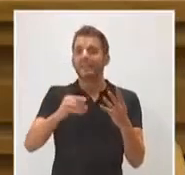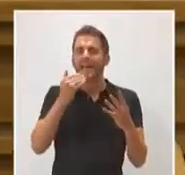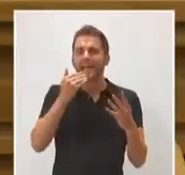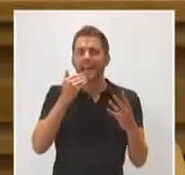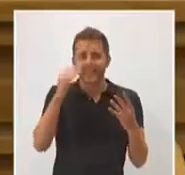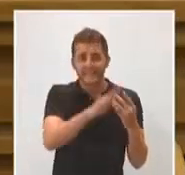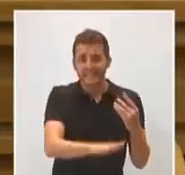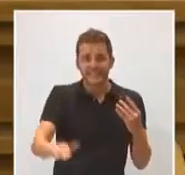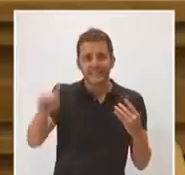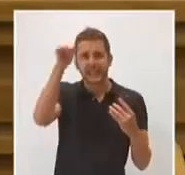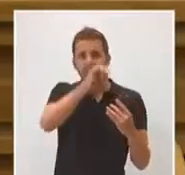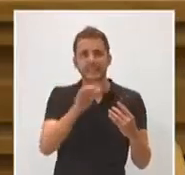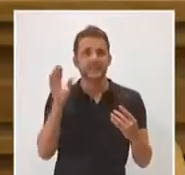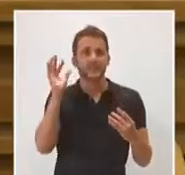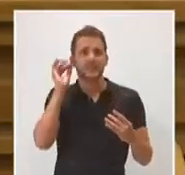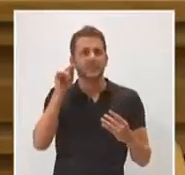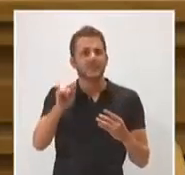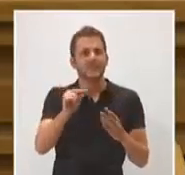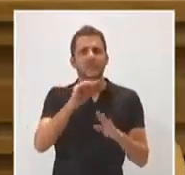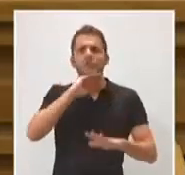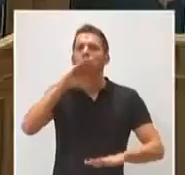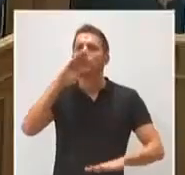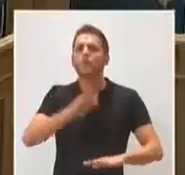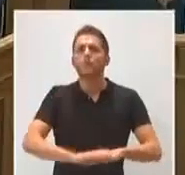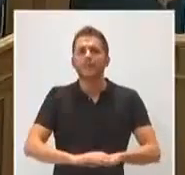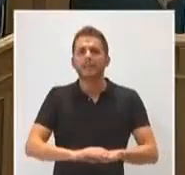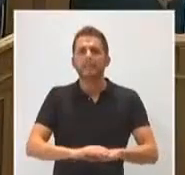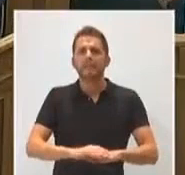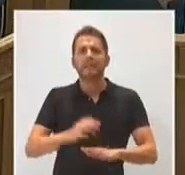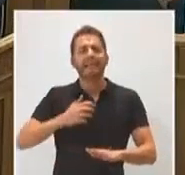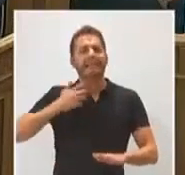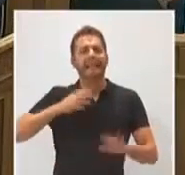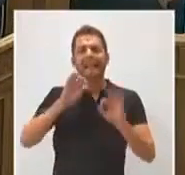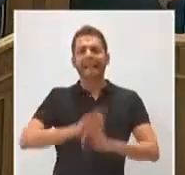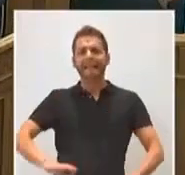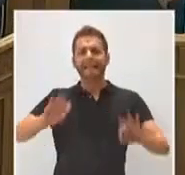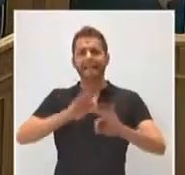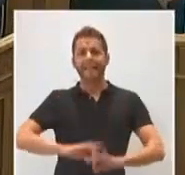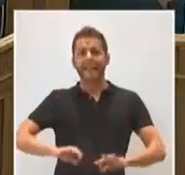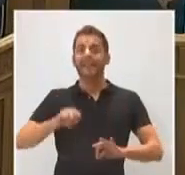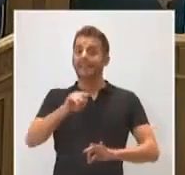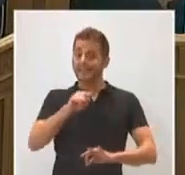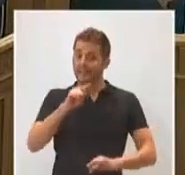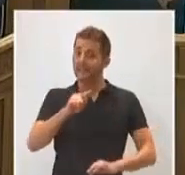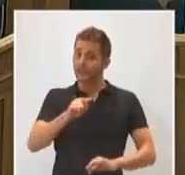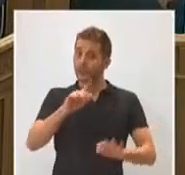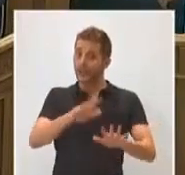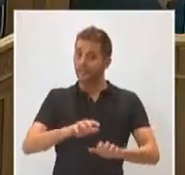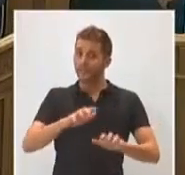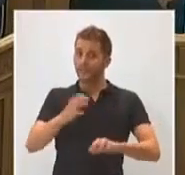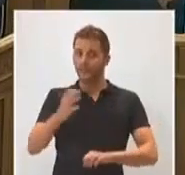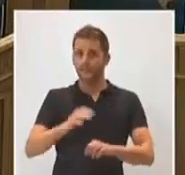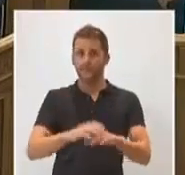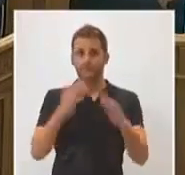las niñas que han cumplido sin rechistar y esto nos dice mucho nos dice mucho